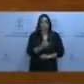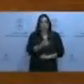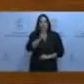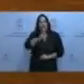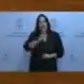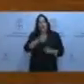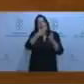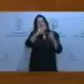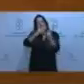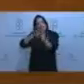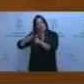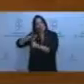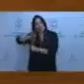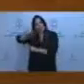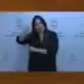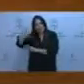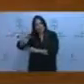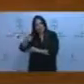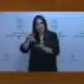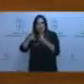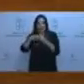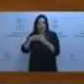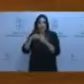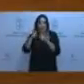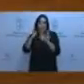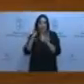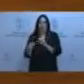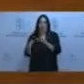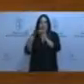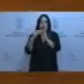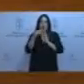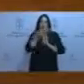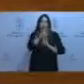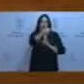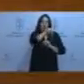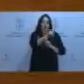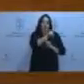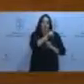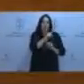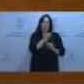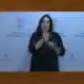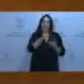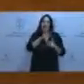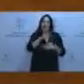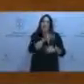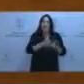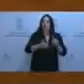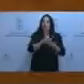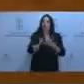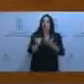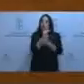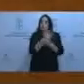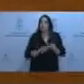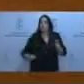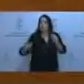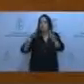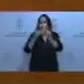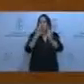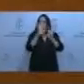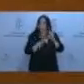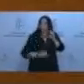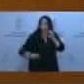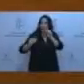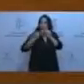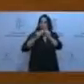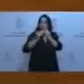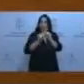diferentes sectores de la comunidad educativa, porque usted está consiguiendo algo muy difícil en la política, que es la unanimidad, pero en su caso la unanimidad en